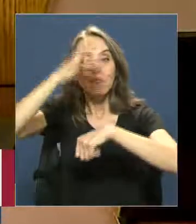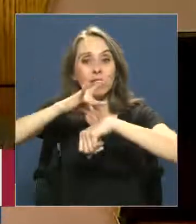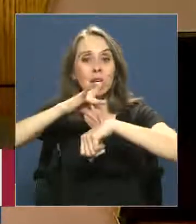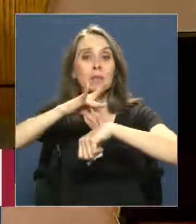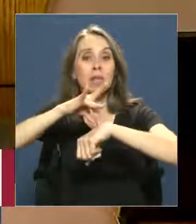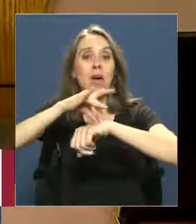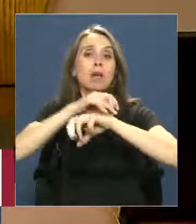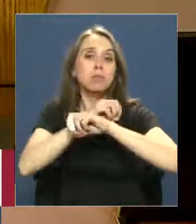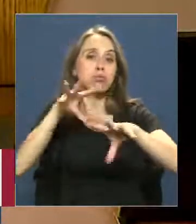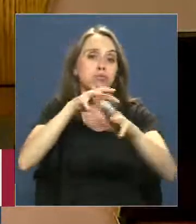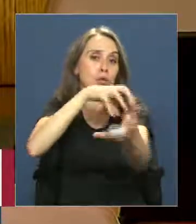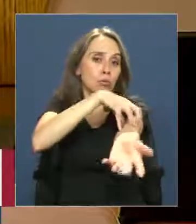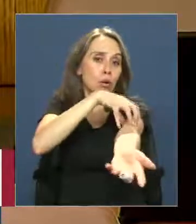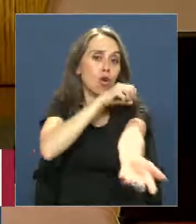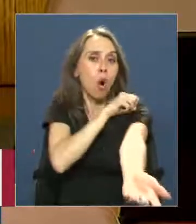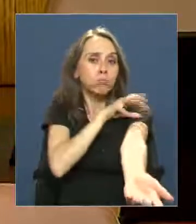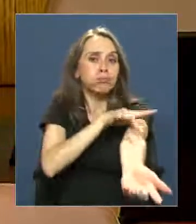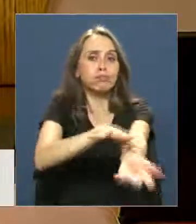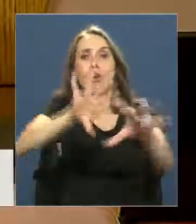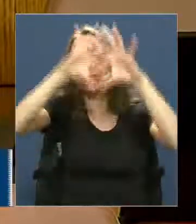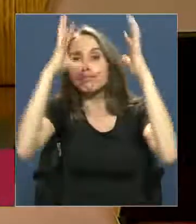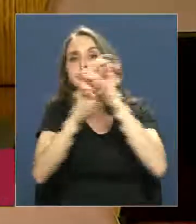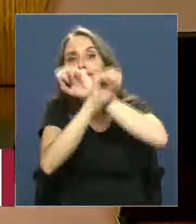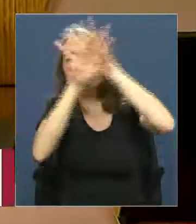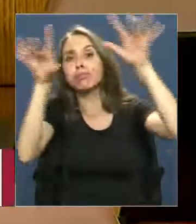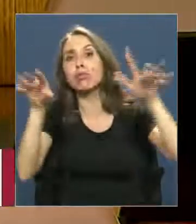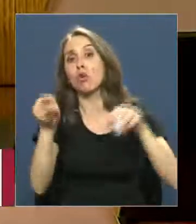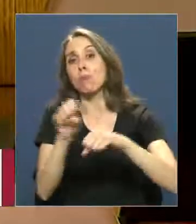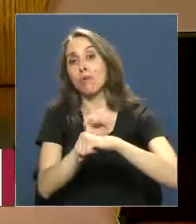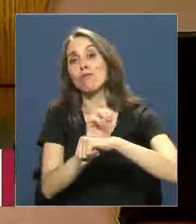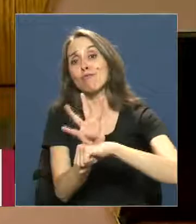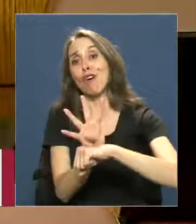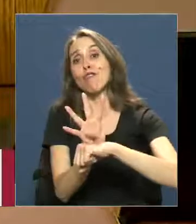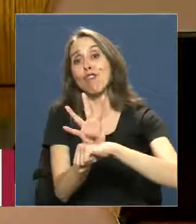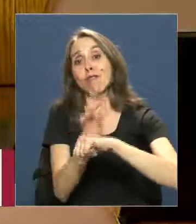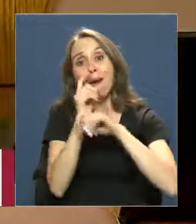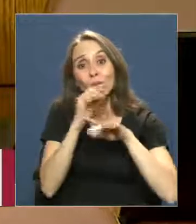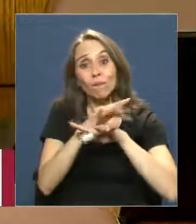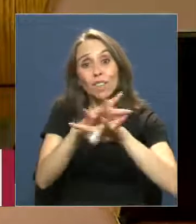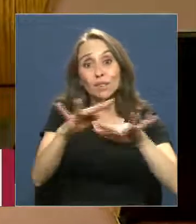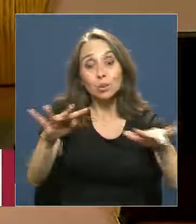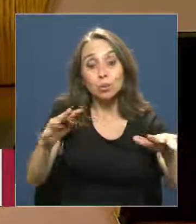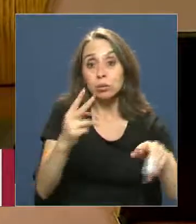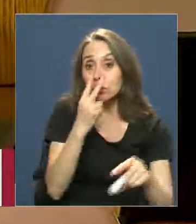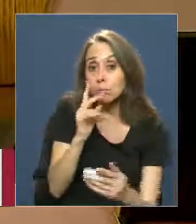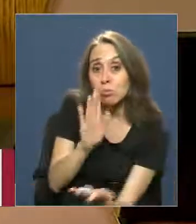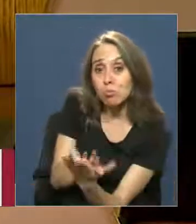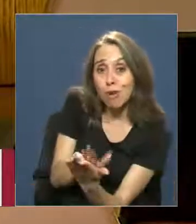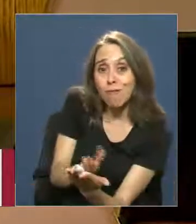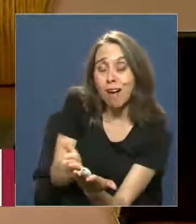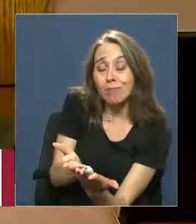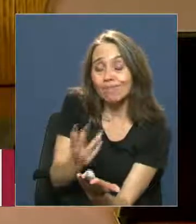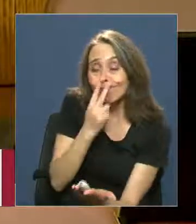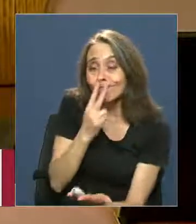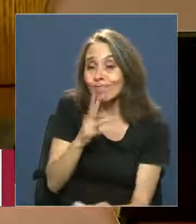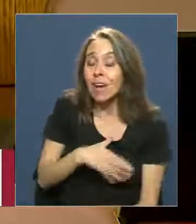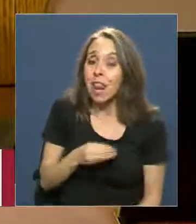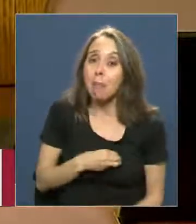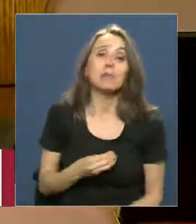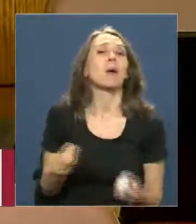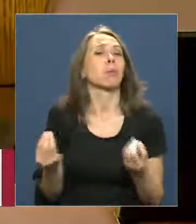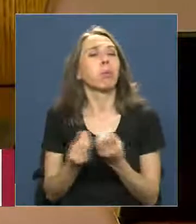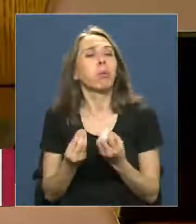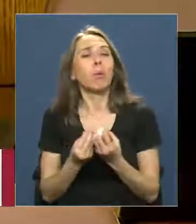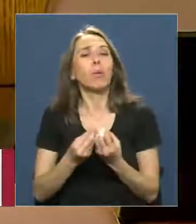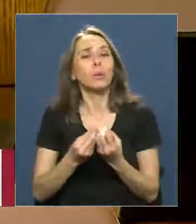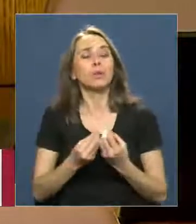pandemia que es el coronavirus, que constata lamentablemente que muchas farmacias